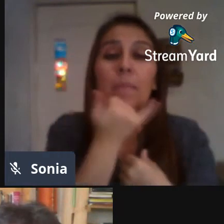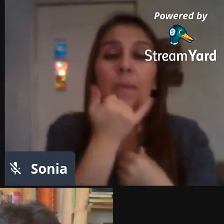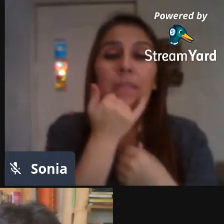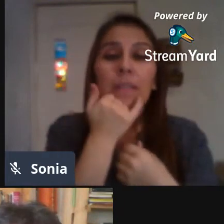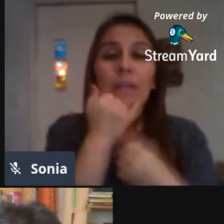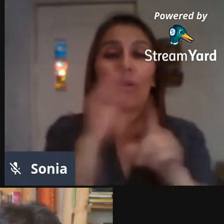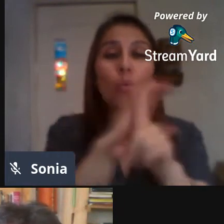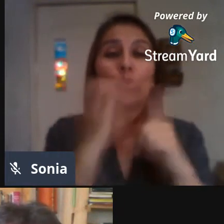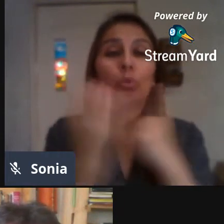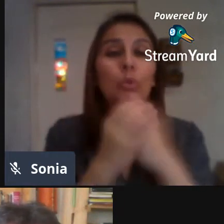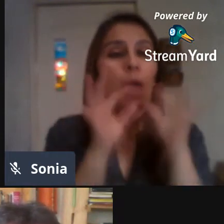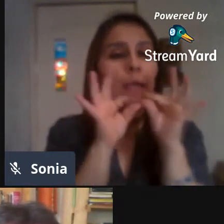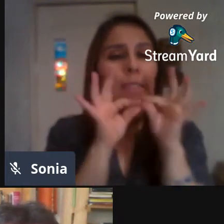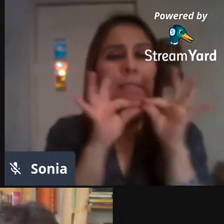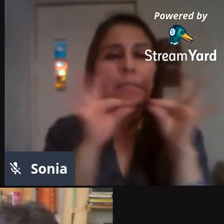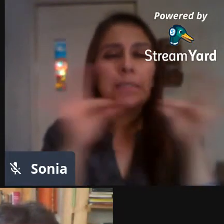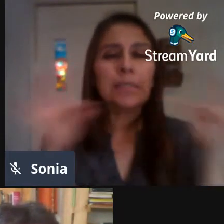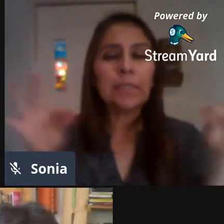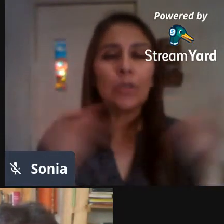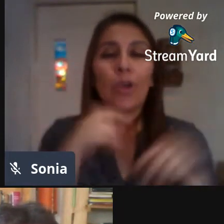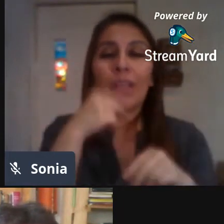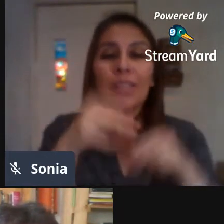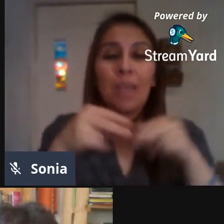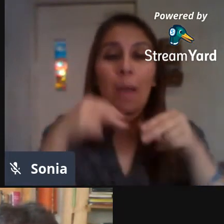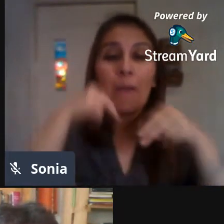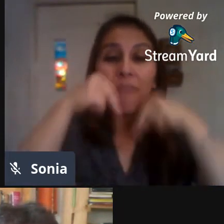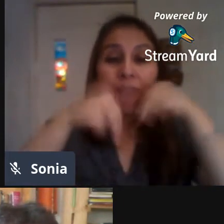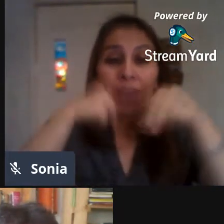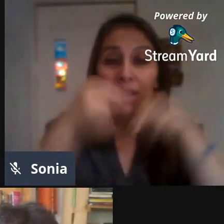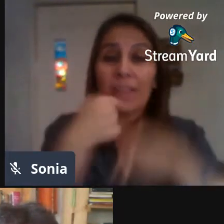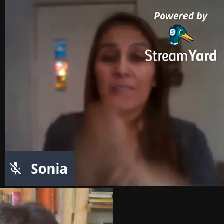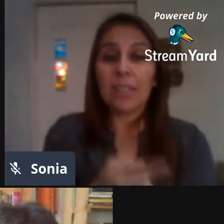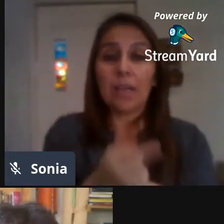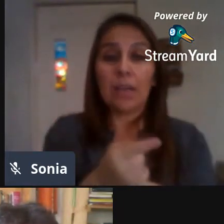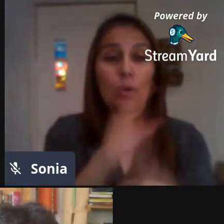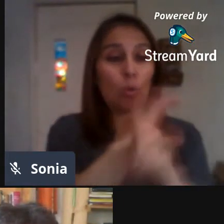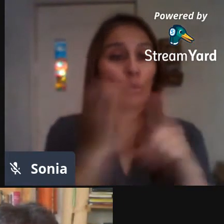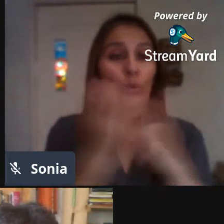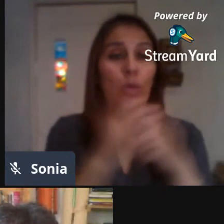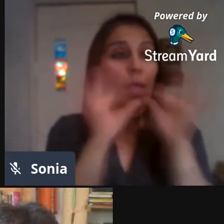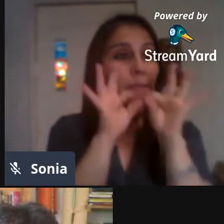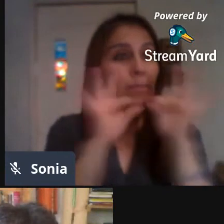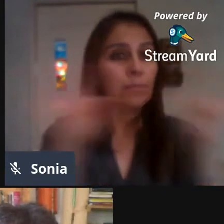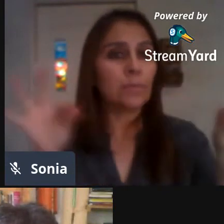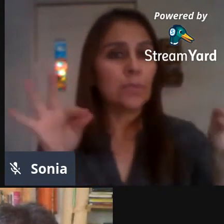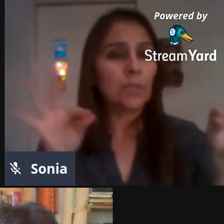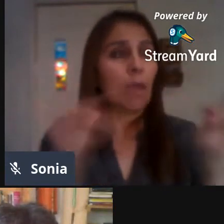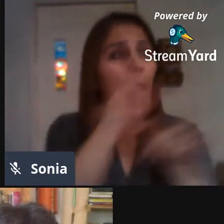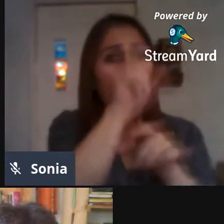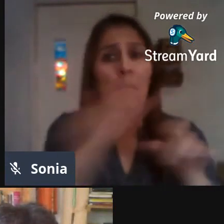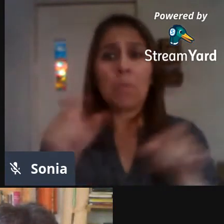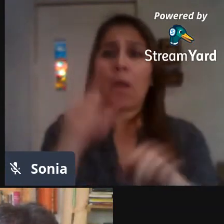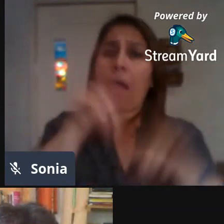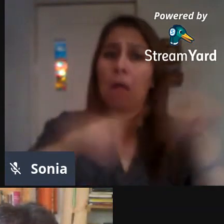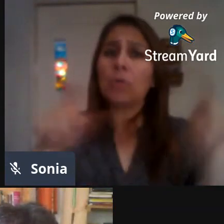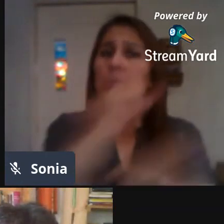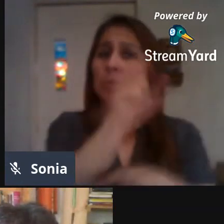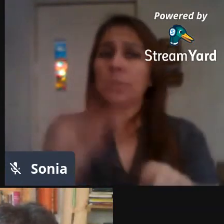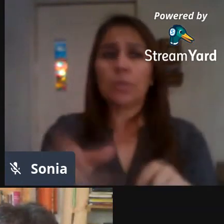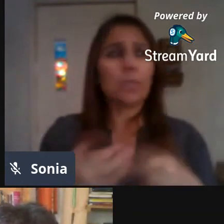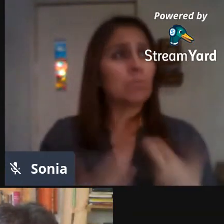freire no de aquellas personas que lamentablemente no tienen los medios de leer y escribir todavía se presentan algunos